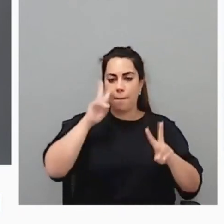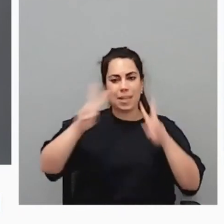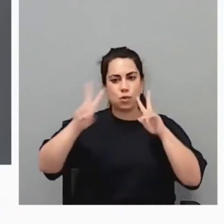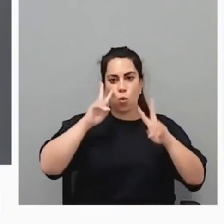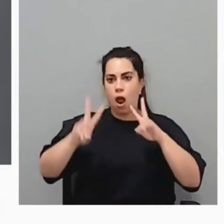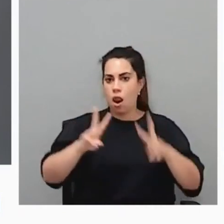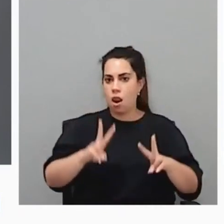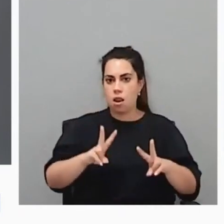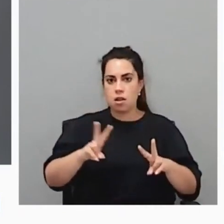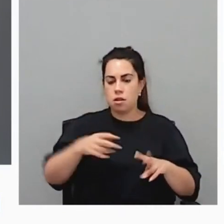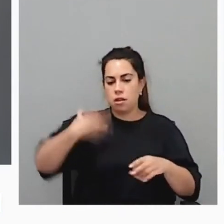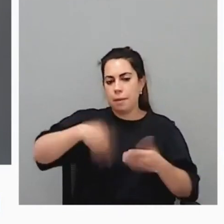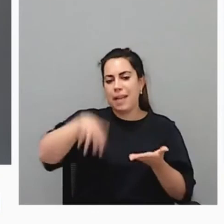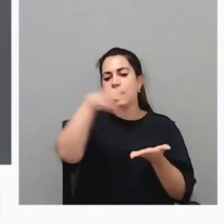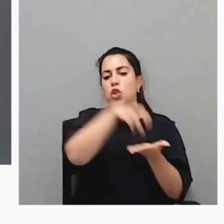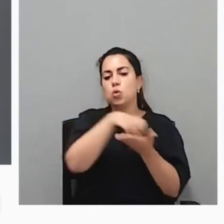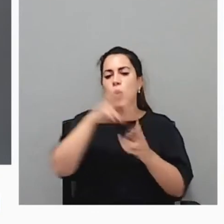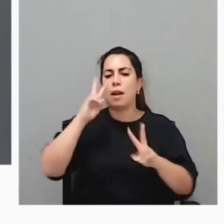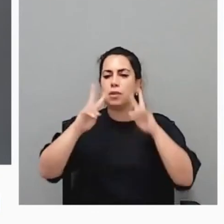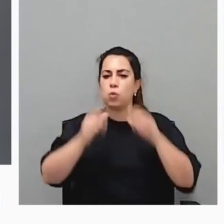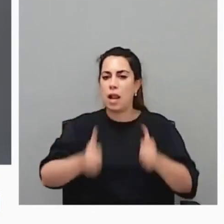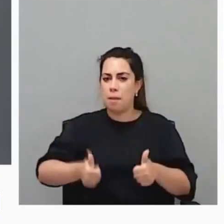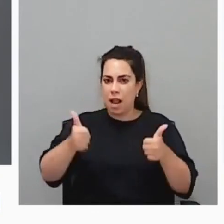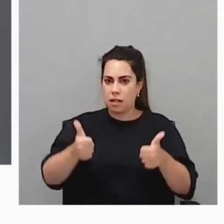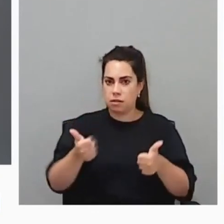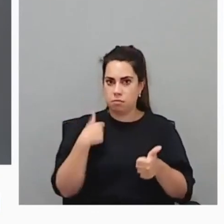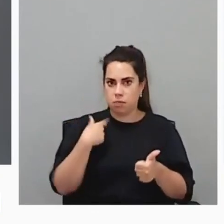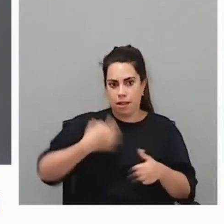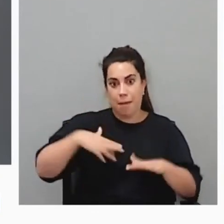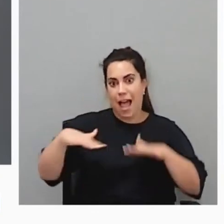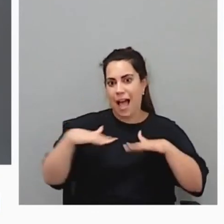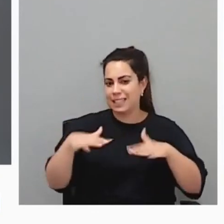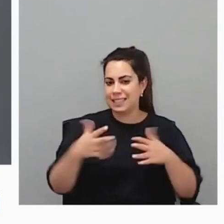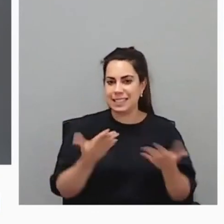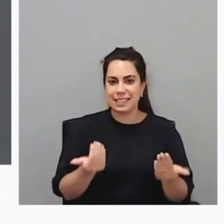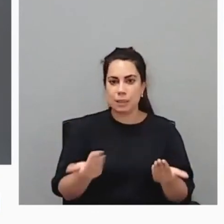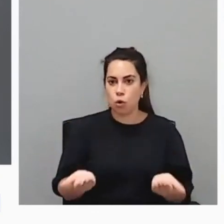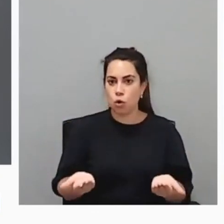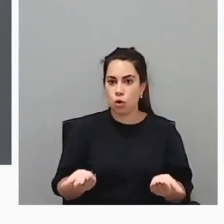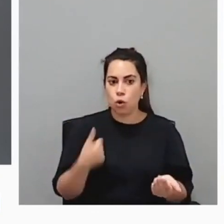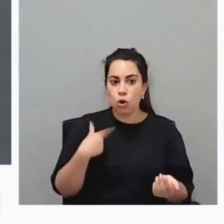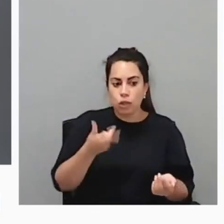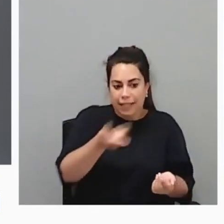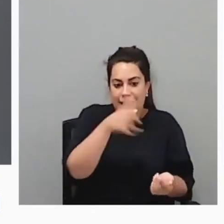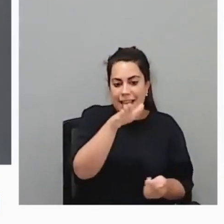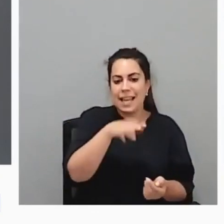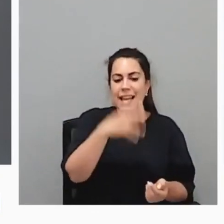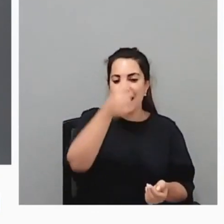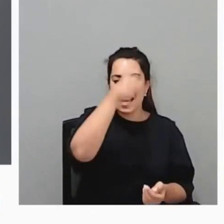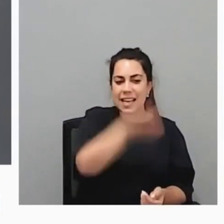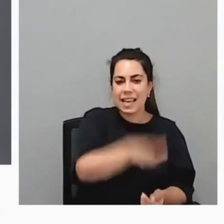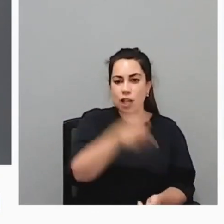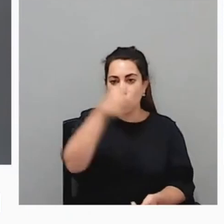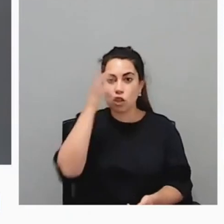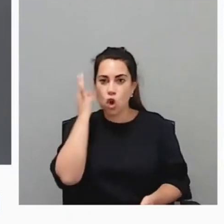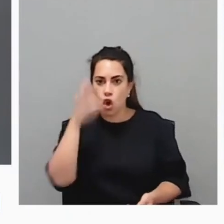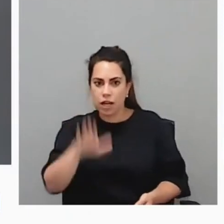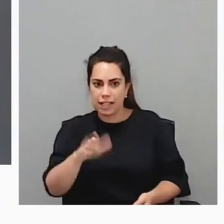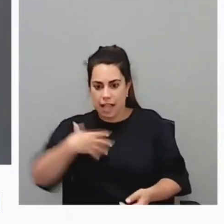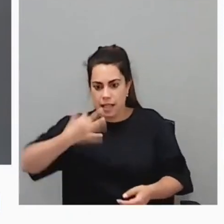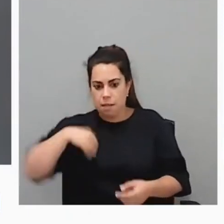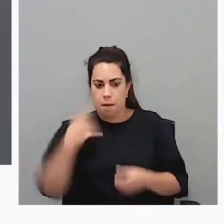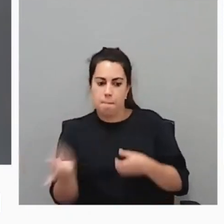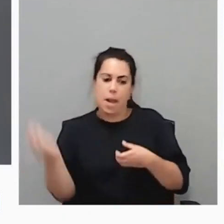visual, que esto lo haga de una forma activa, ¿no?, como decía el compañero, que los niños y niñas sean protagonistas de ese aprendizaje y